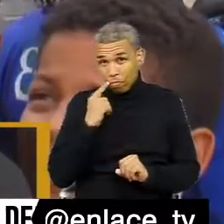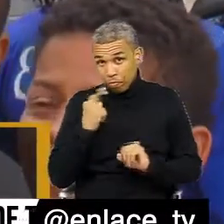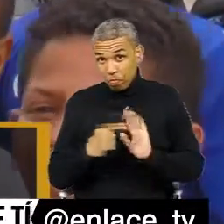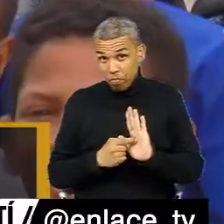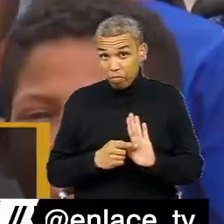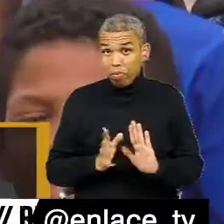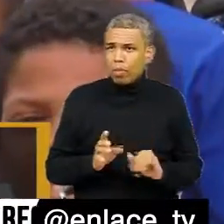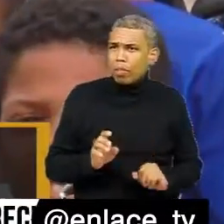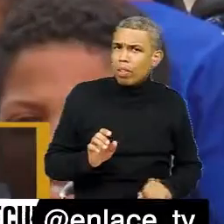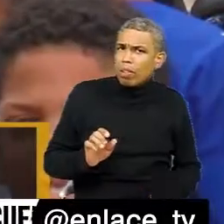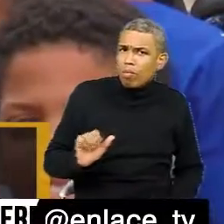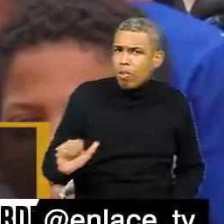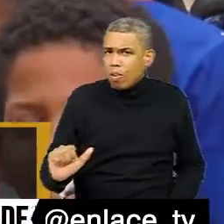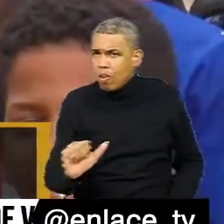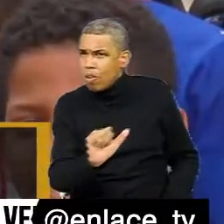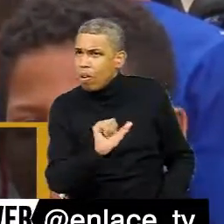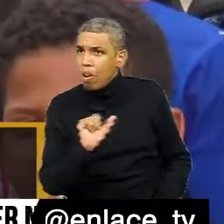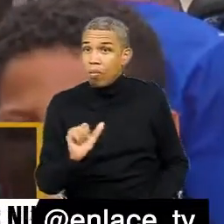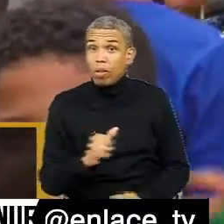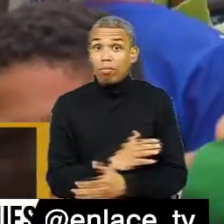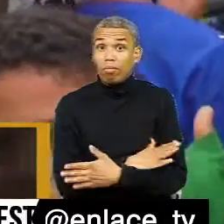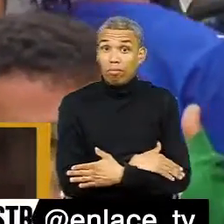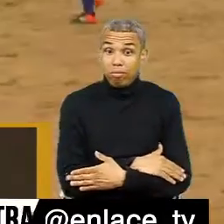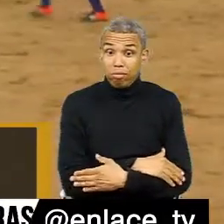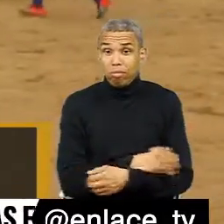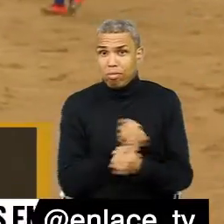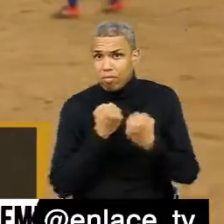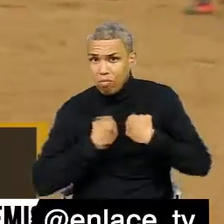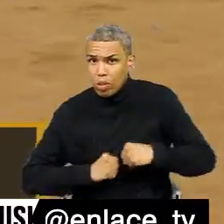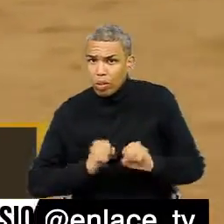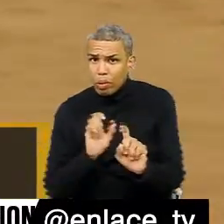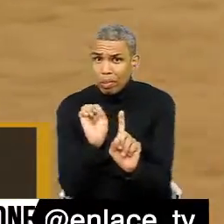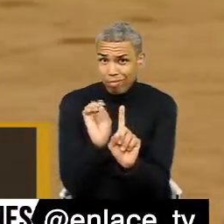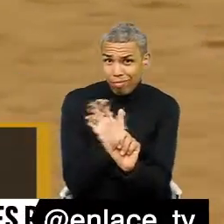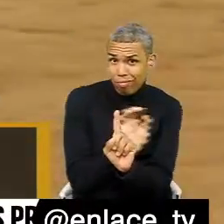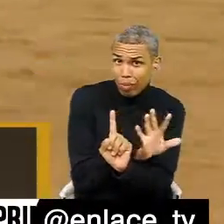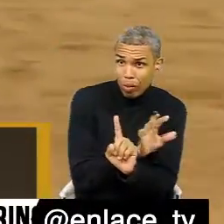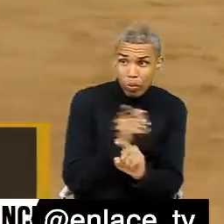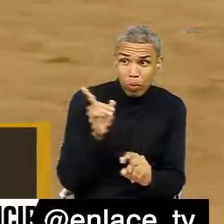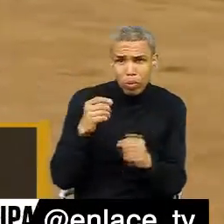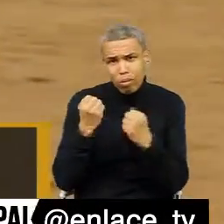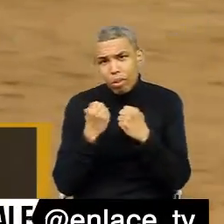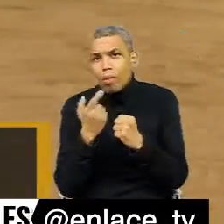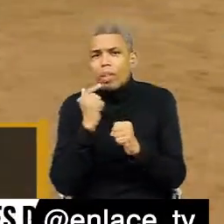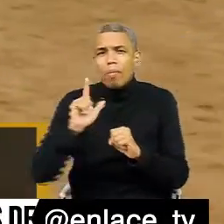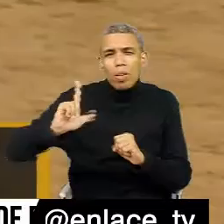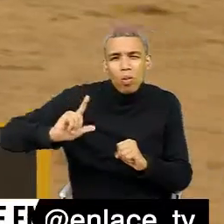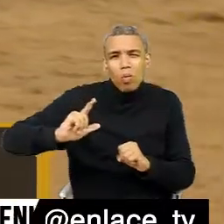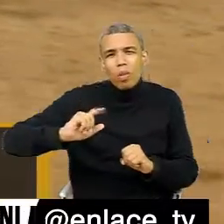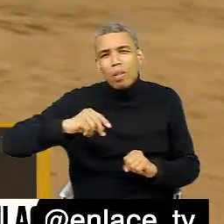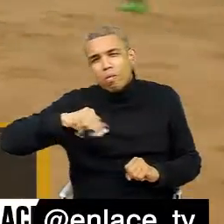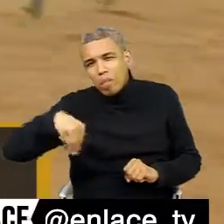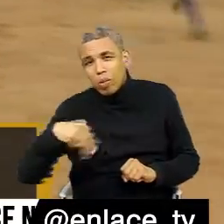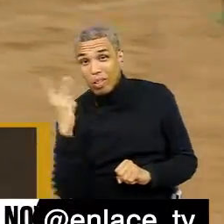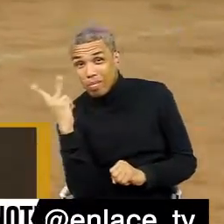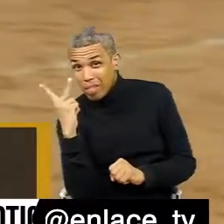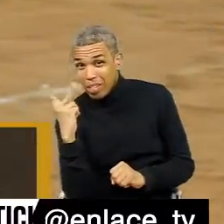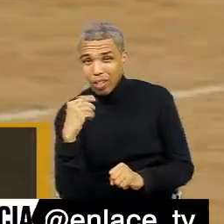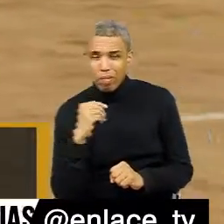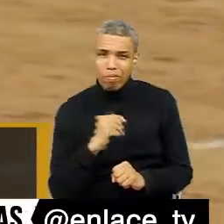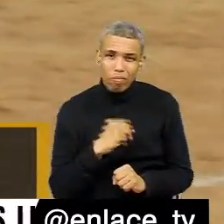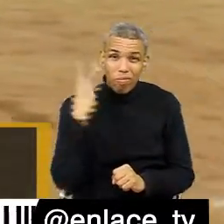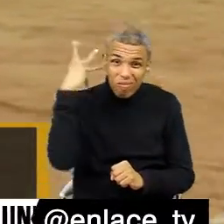Entonces, la idea es esa, conseguir un buen equipo en el corregimiento del Llanito. Entrenamos lunes, miércoles y viernes en